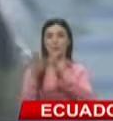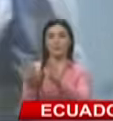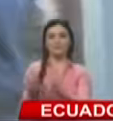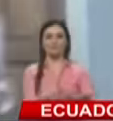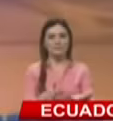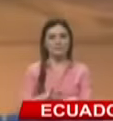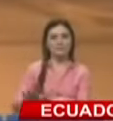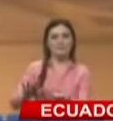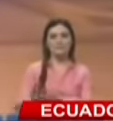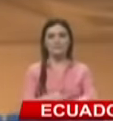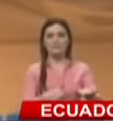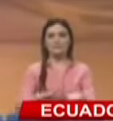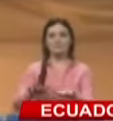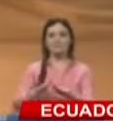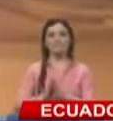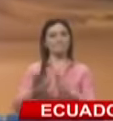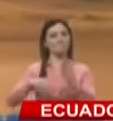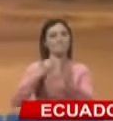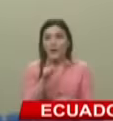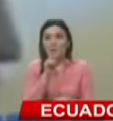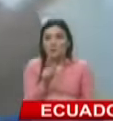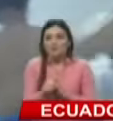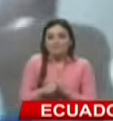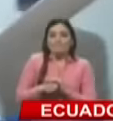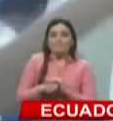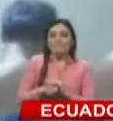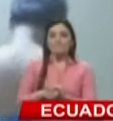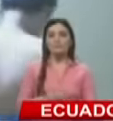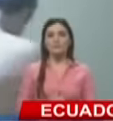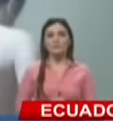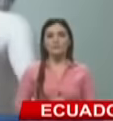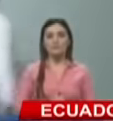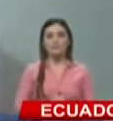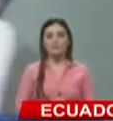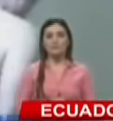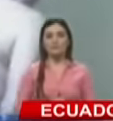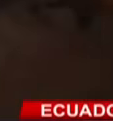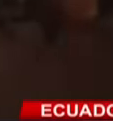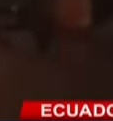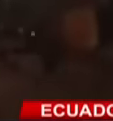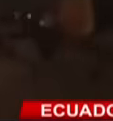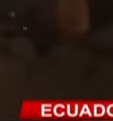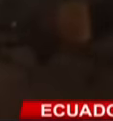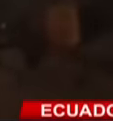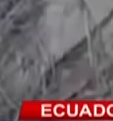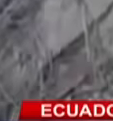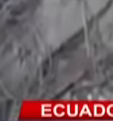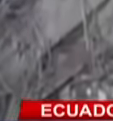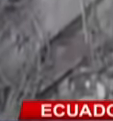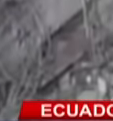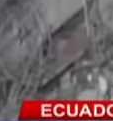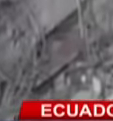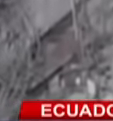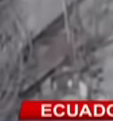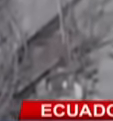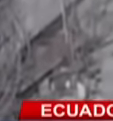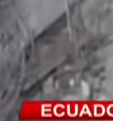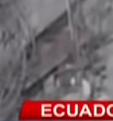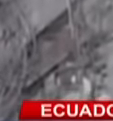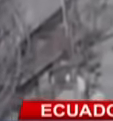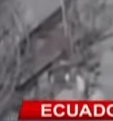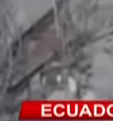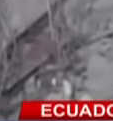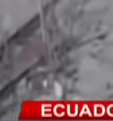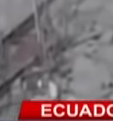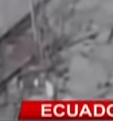de 6.1 y 6.3 grados en la escala de Richter obligaron a rescatistas a suspender sus labores ante una posible